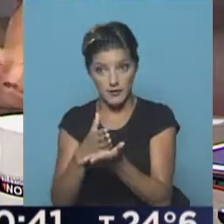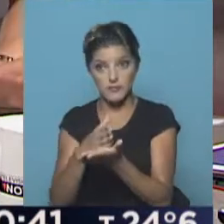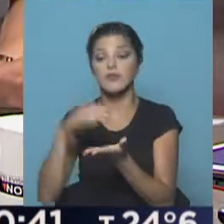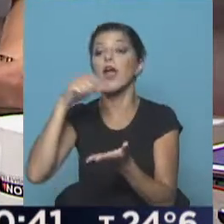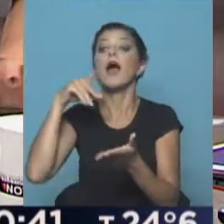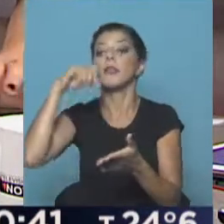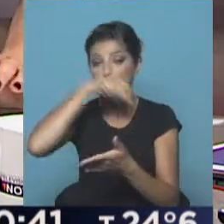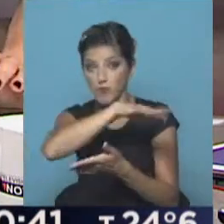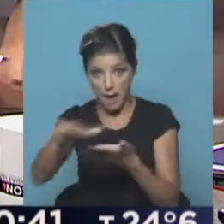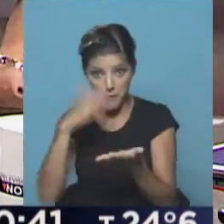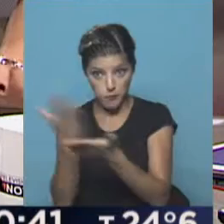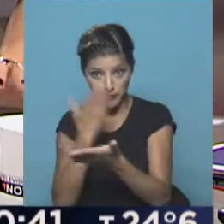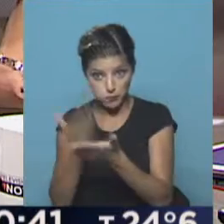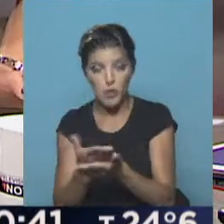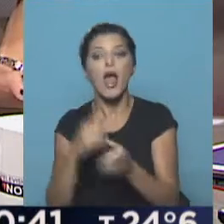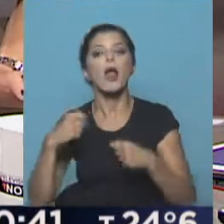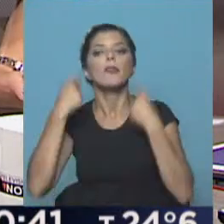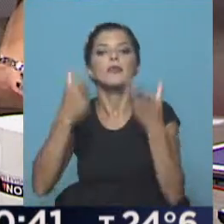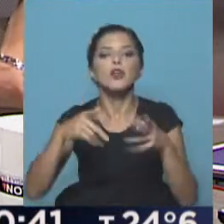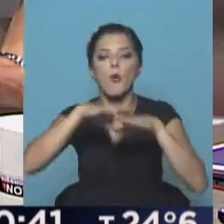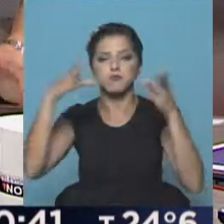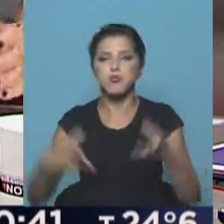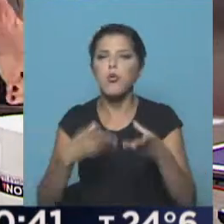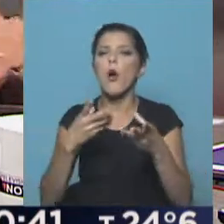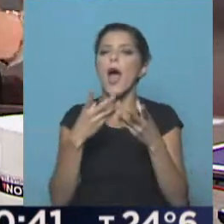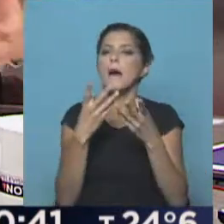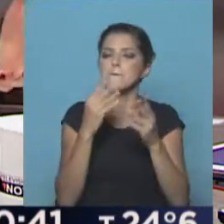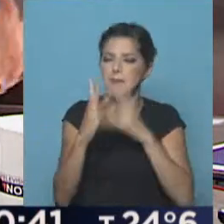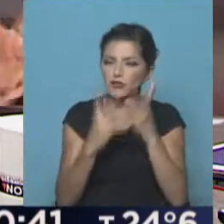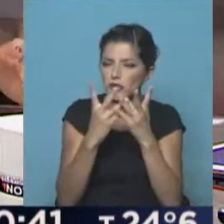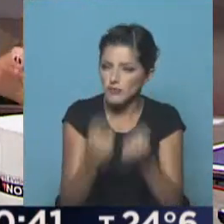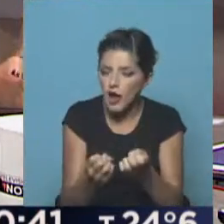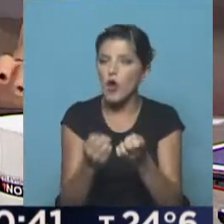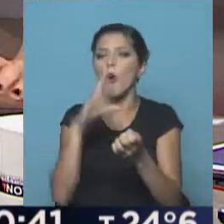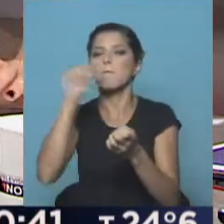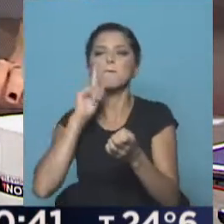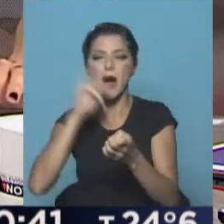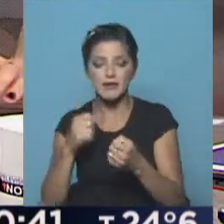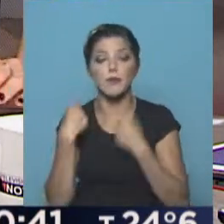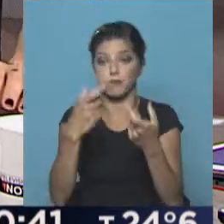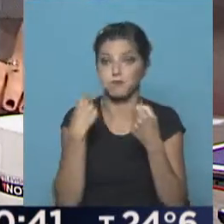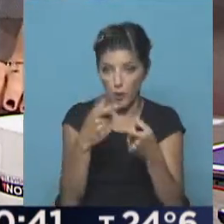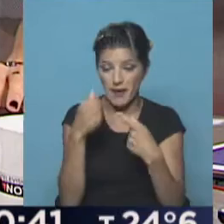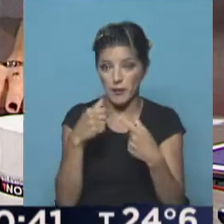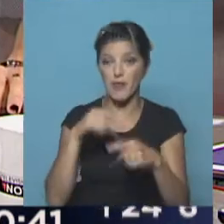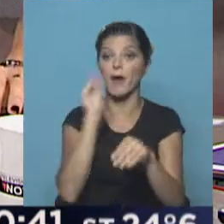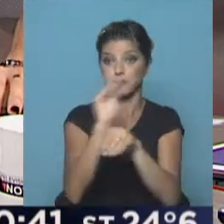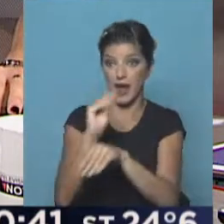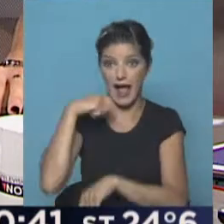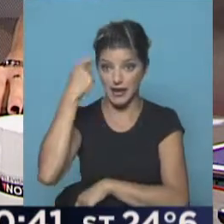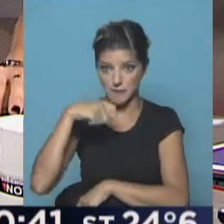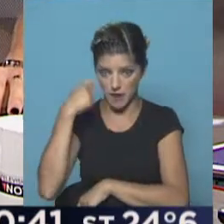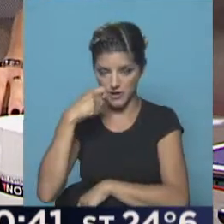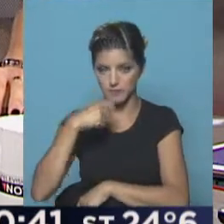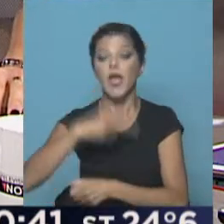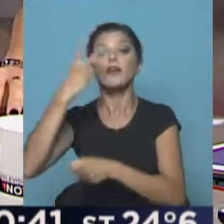ofrecido envíos de forraje, de pasturas y de maíz, al menos como para pasar los próximos días esta contingencia. Segunda parte